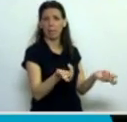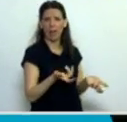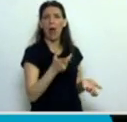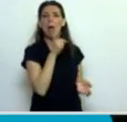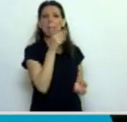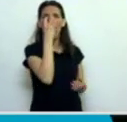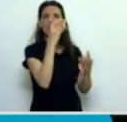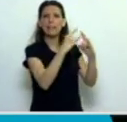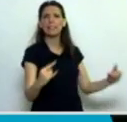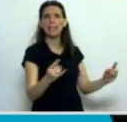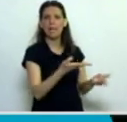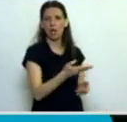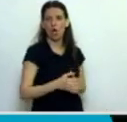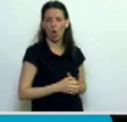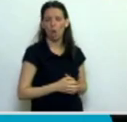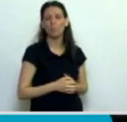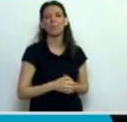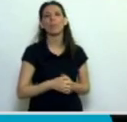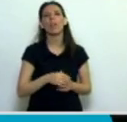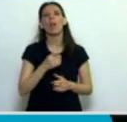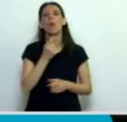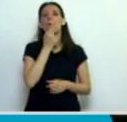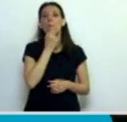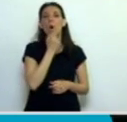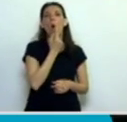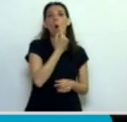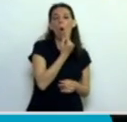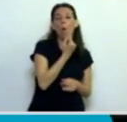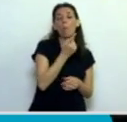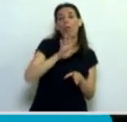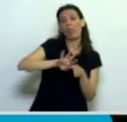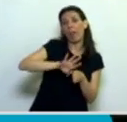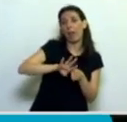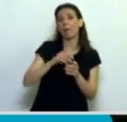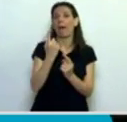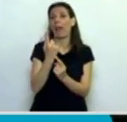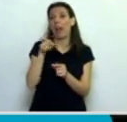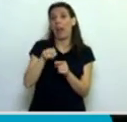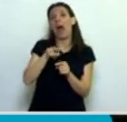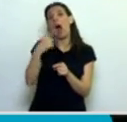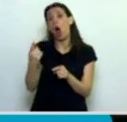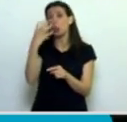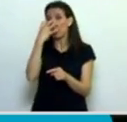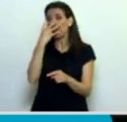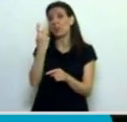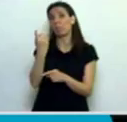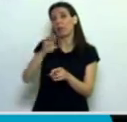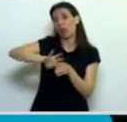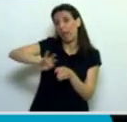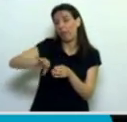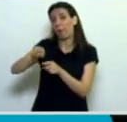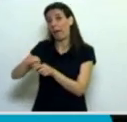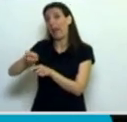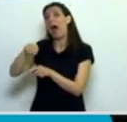Marrone. Pepito le debía un peso a Escaciota, Escaciota a Firulete y Firulete a Escaciota. Se